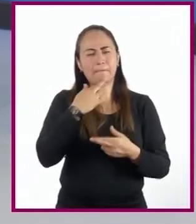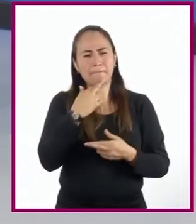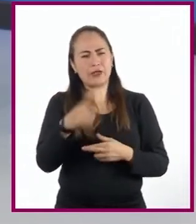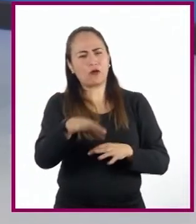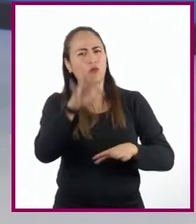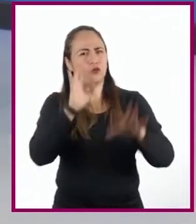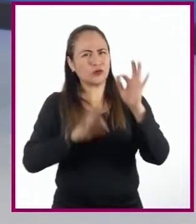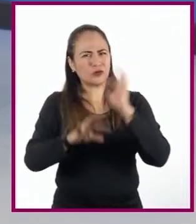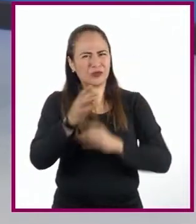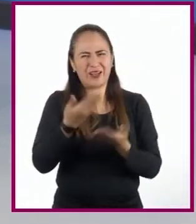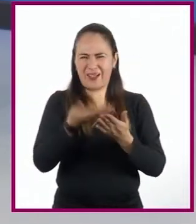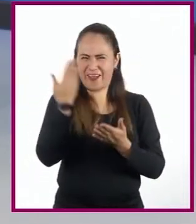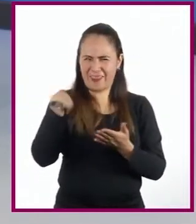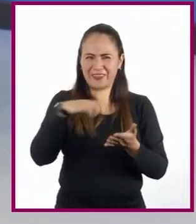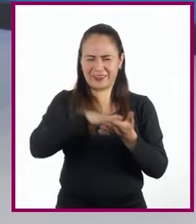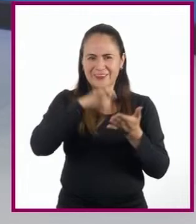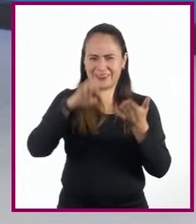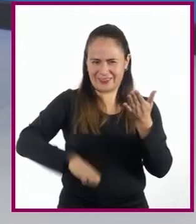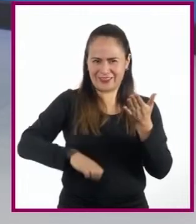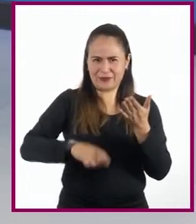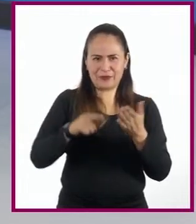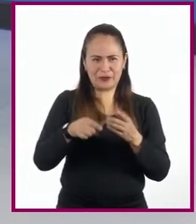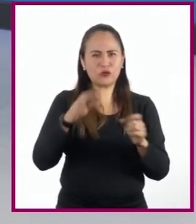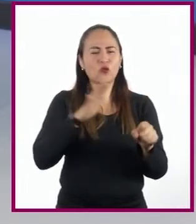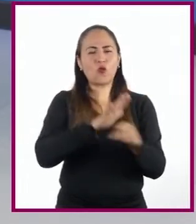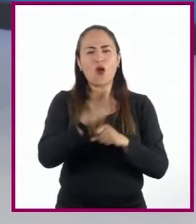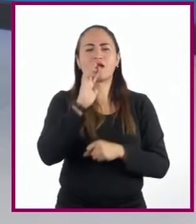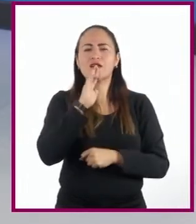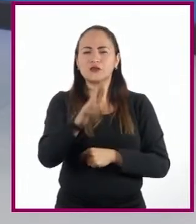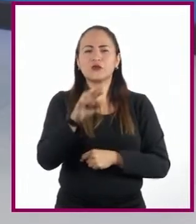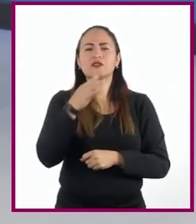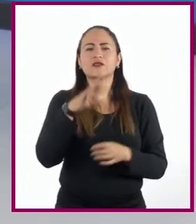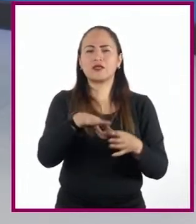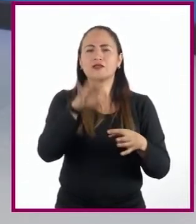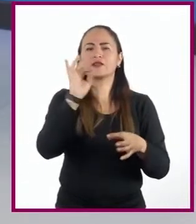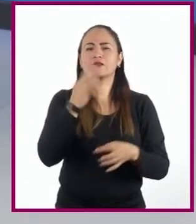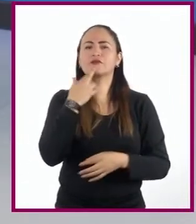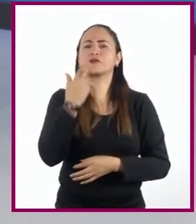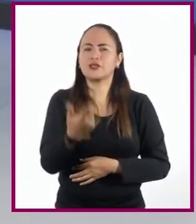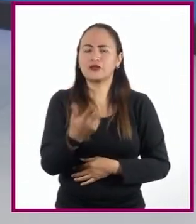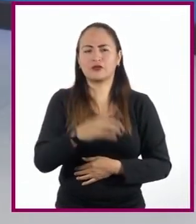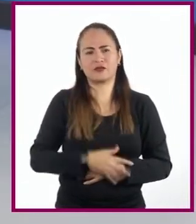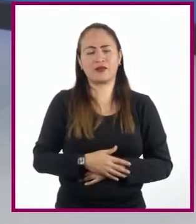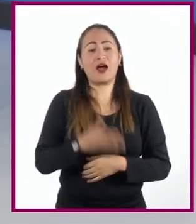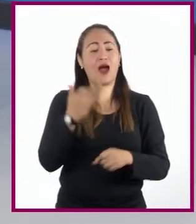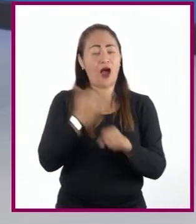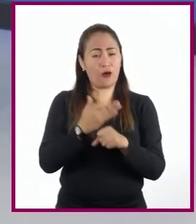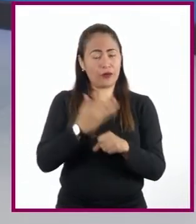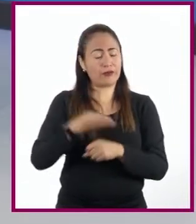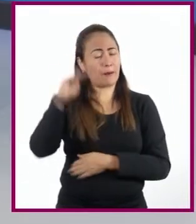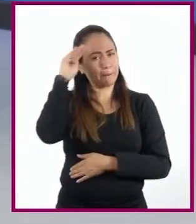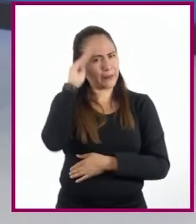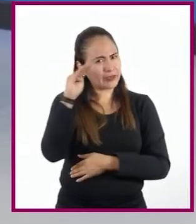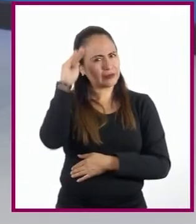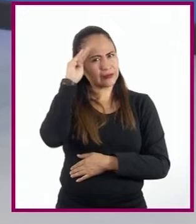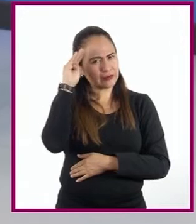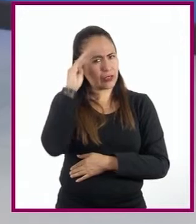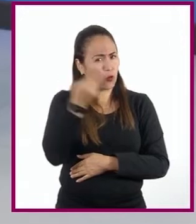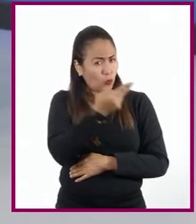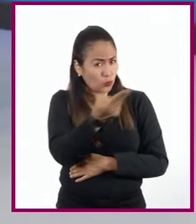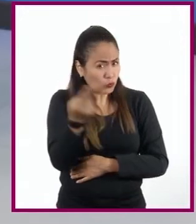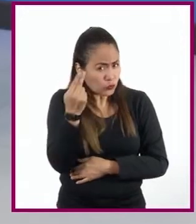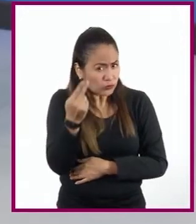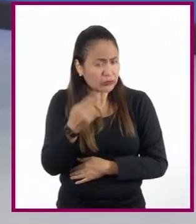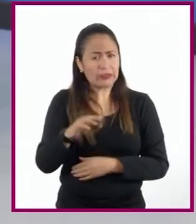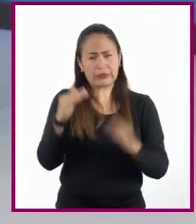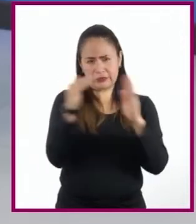opciones en las situaciones que se plantearon anteriormente. Una gran oportunidad para reflexionar sobre lo que ustedes allá